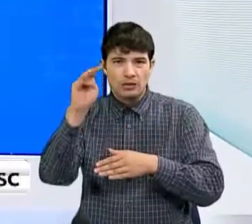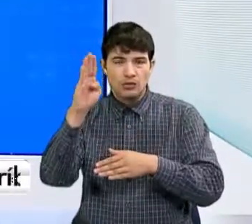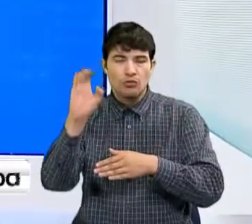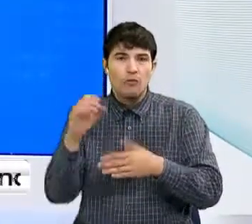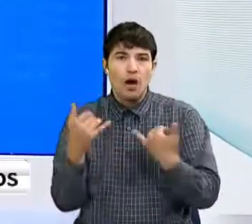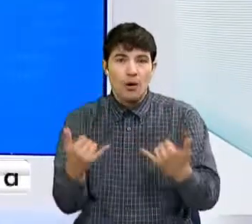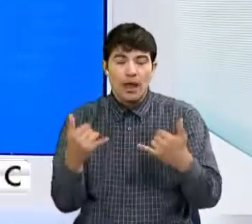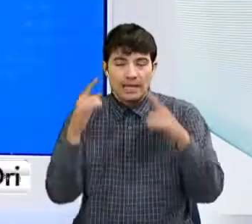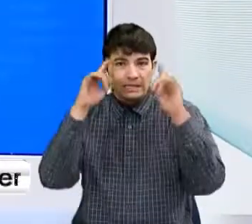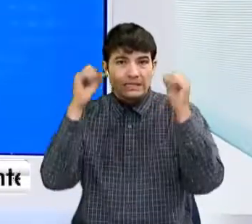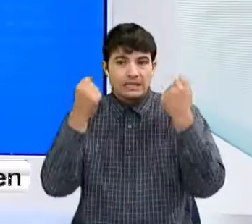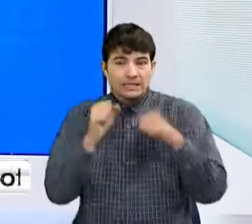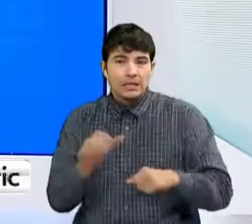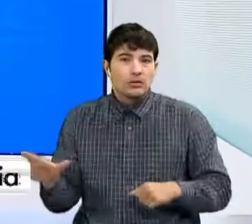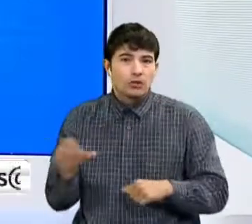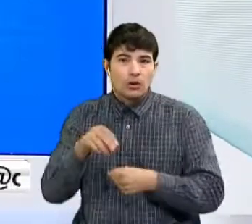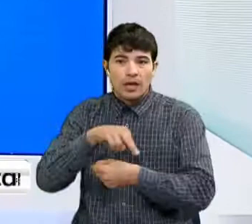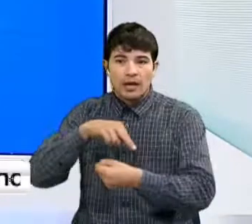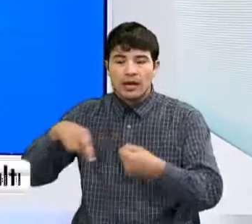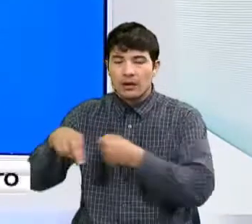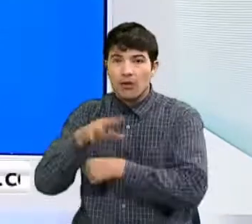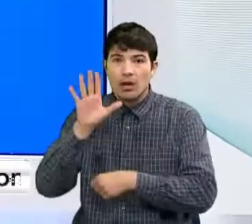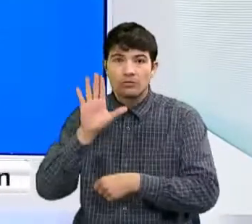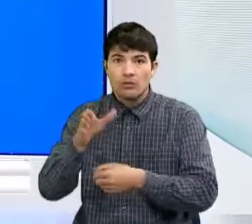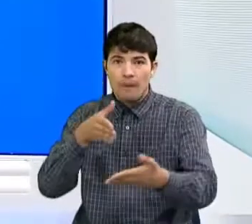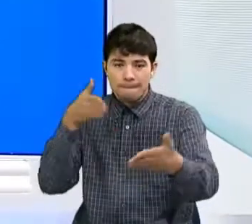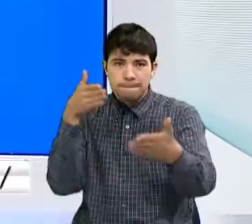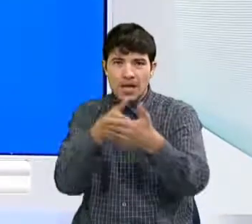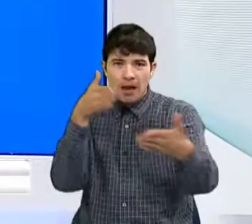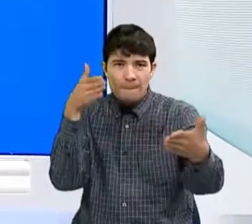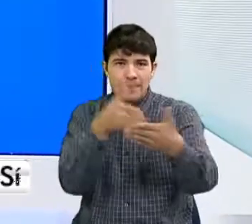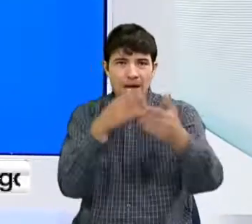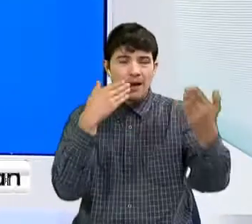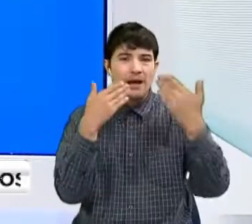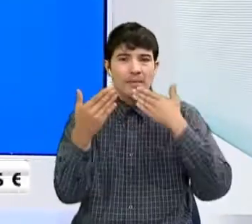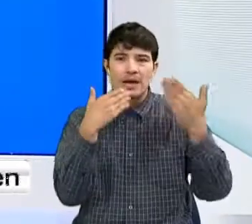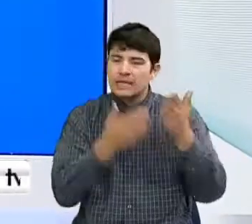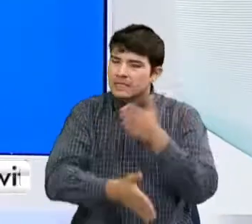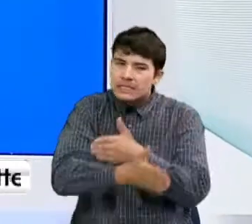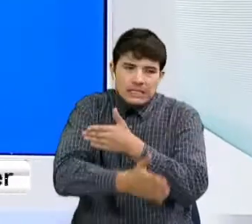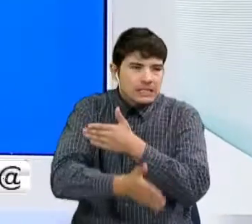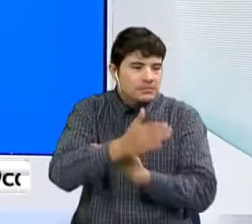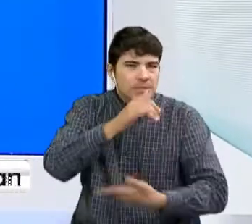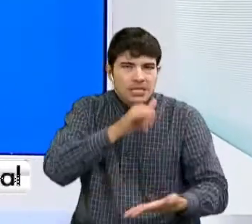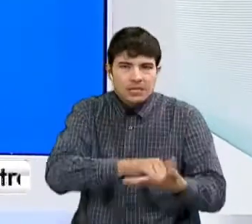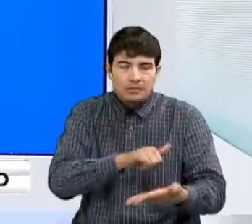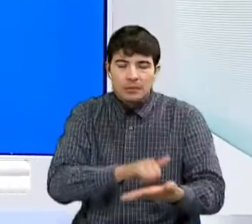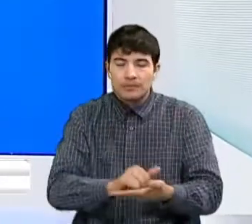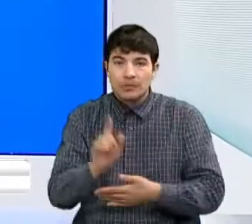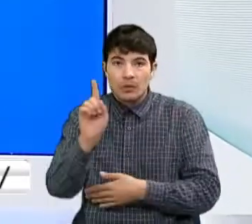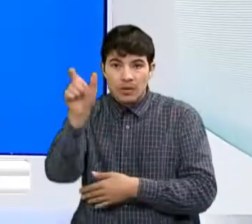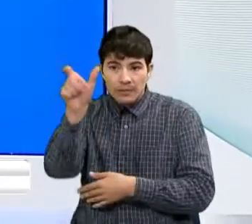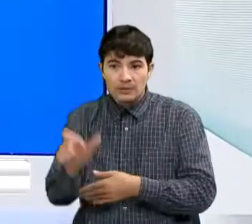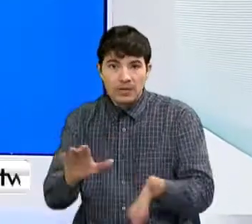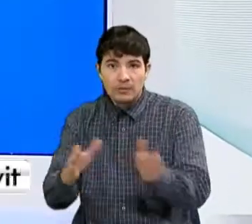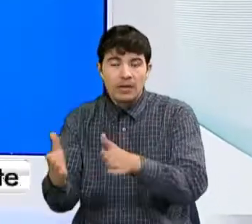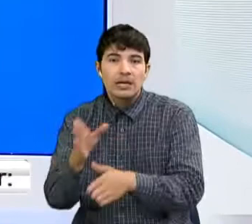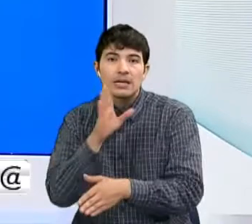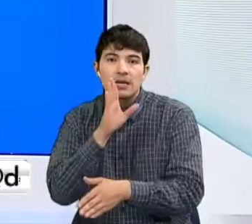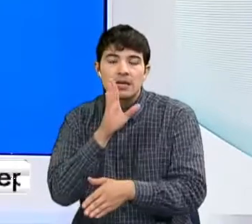las alarmas en esta región del norte de santander donde las amenazas de los campesinos han sido constantes una de las víctimas pertenecía a